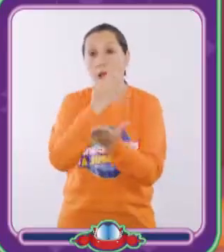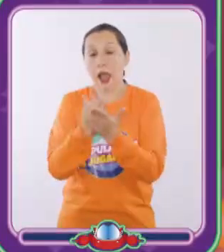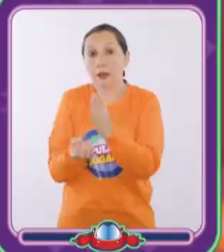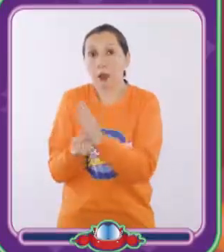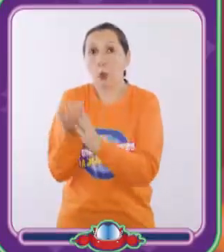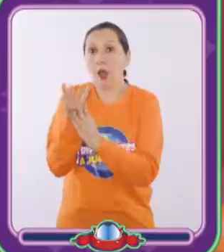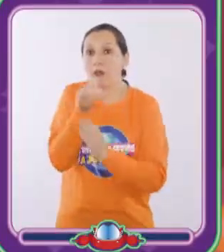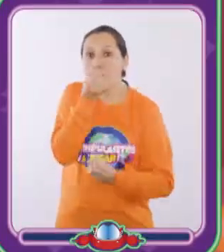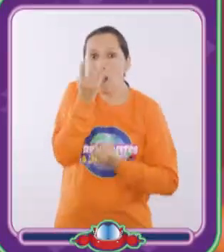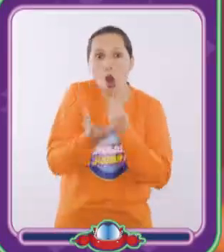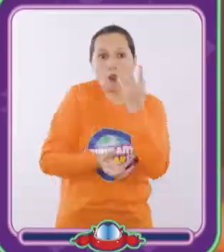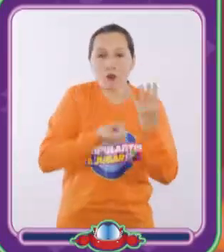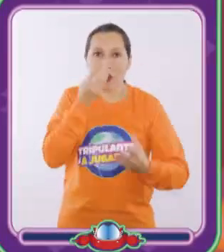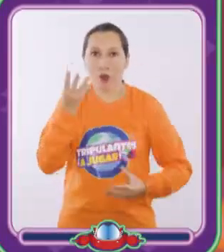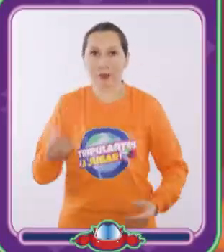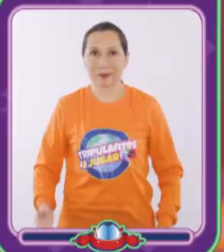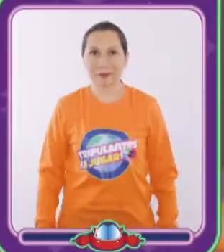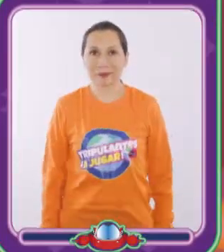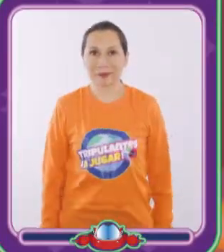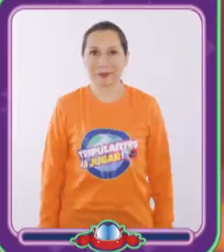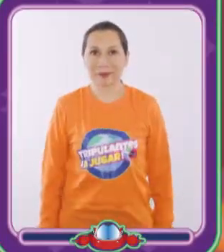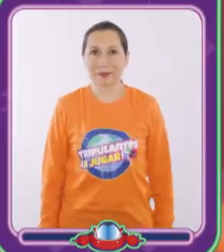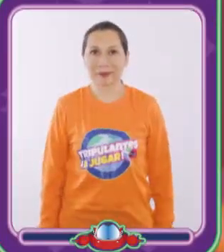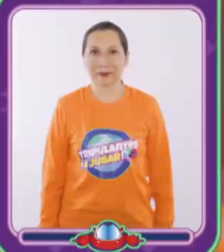mundial y hasta la creación de flores.